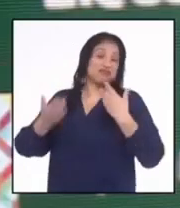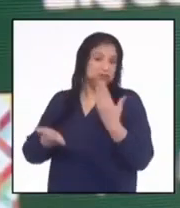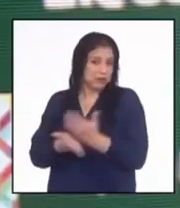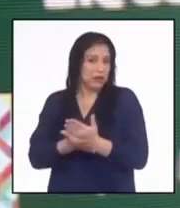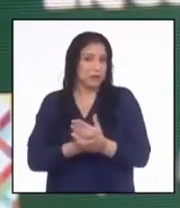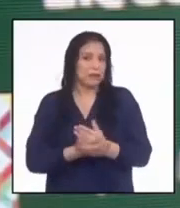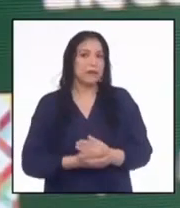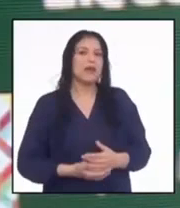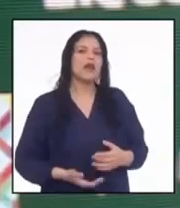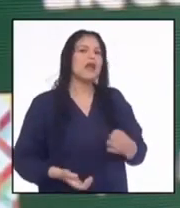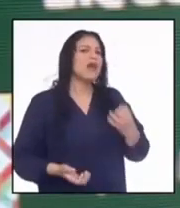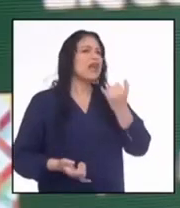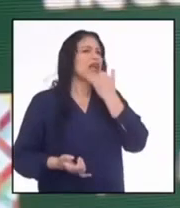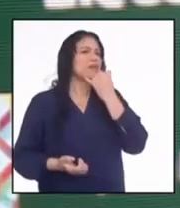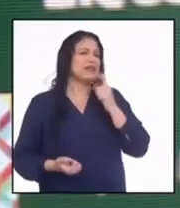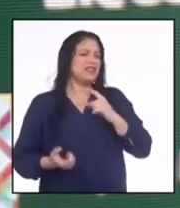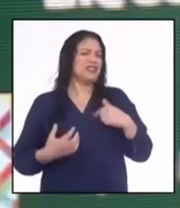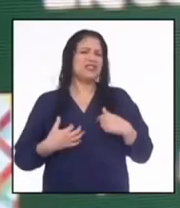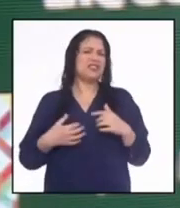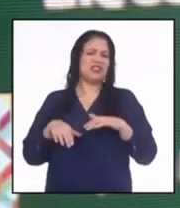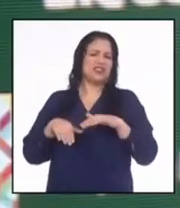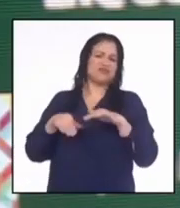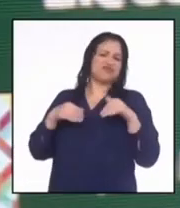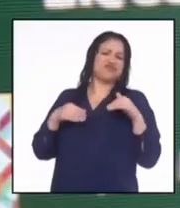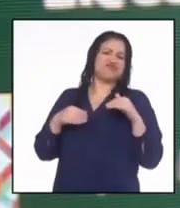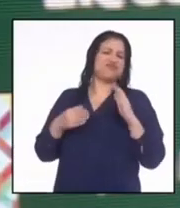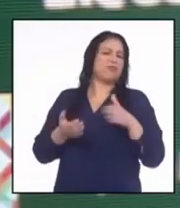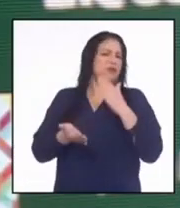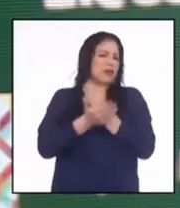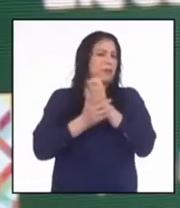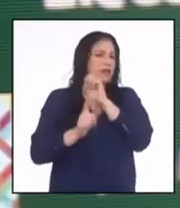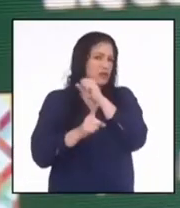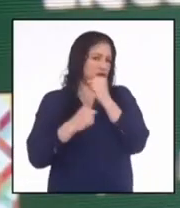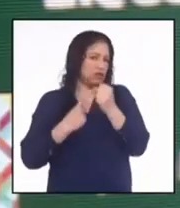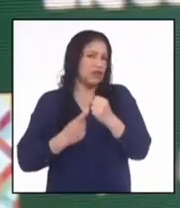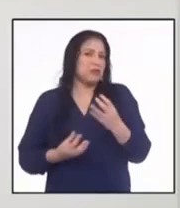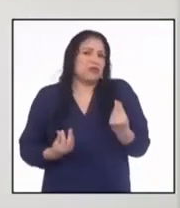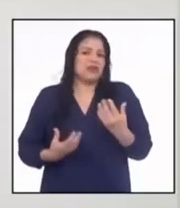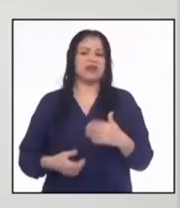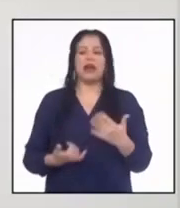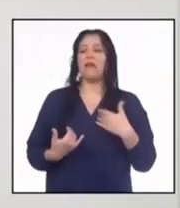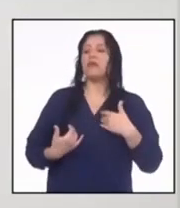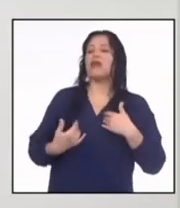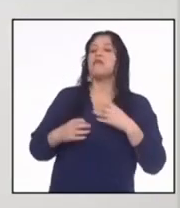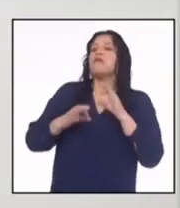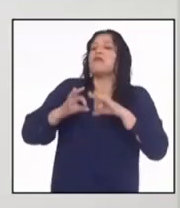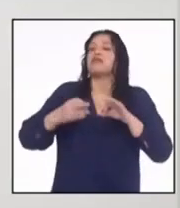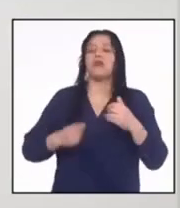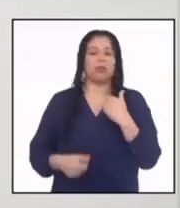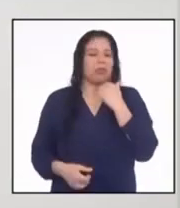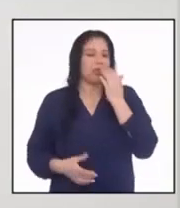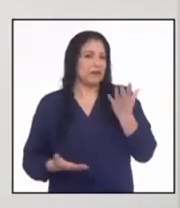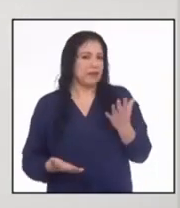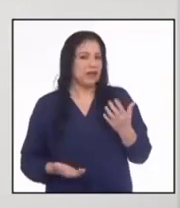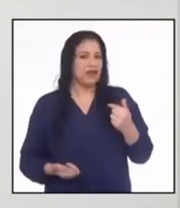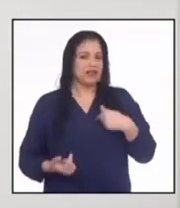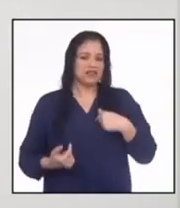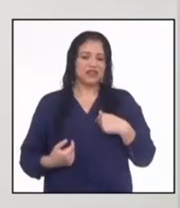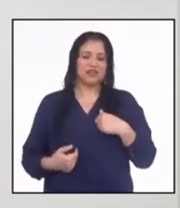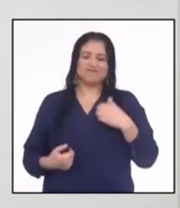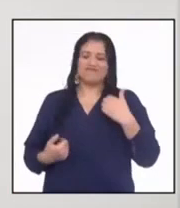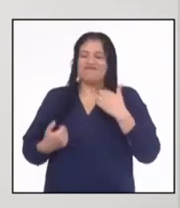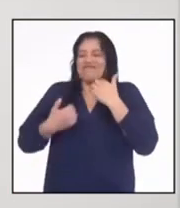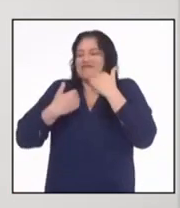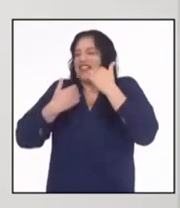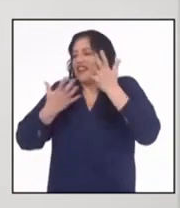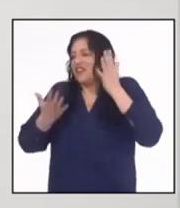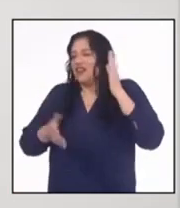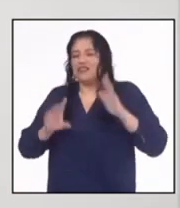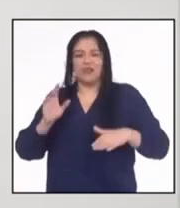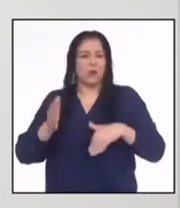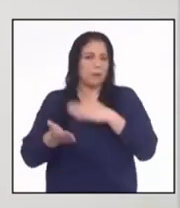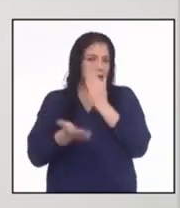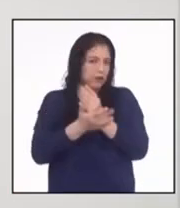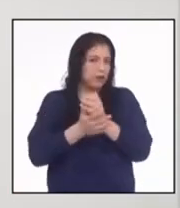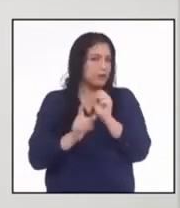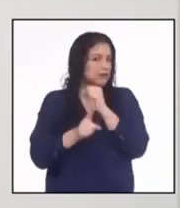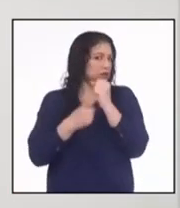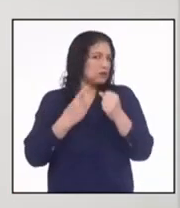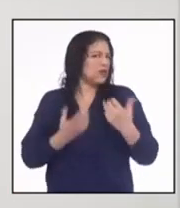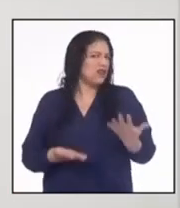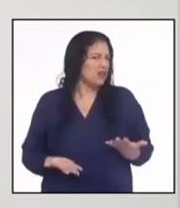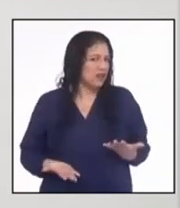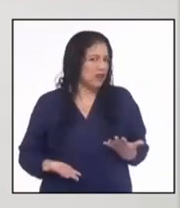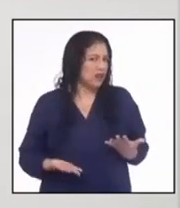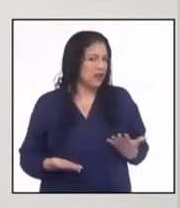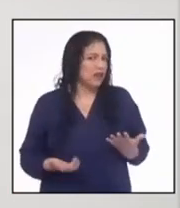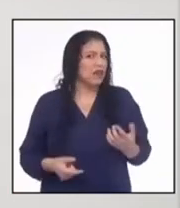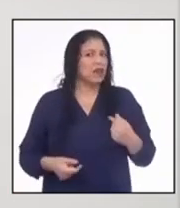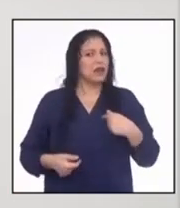¿Qué pasa si no nos queremos meter en el conflicto social? ¿Por qué habría de importarme? Si decidimos ser indiferentes ante un conflicto social,